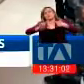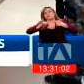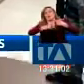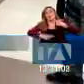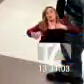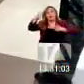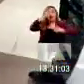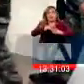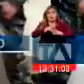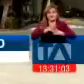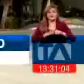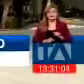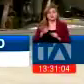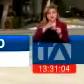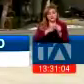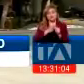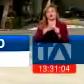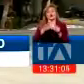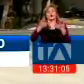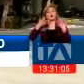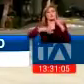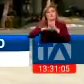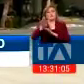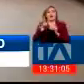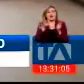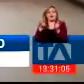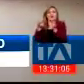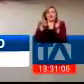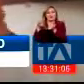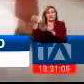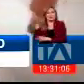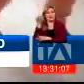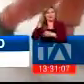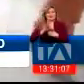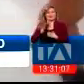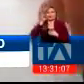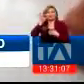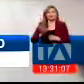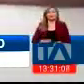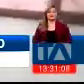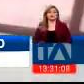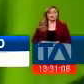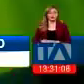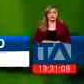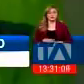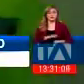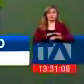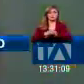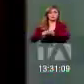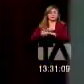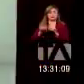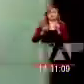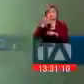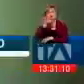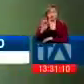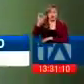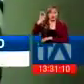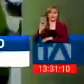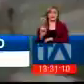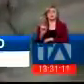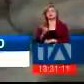Quito y Guayaquil es donde se han realizado la mayor parte de operativos en esta emergencia sanitaria. Y también donde se ha detenido al 50% de